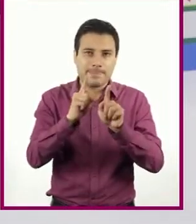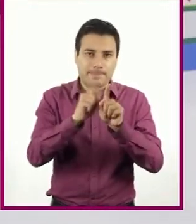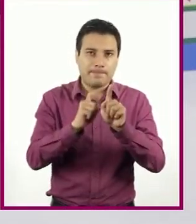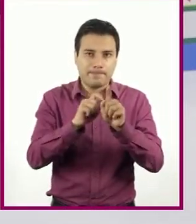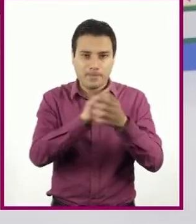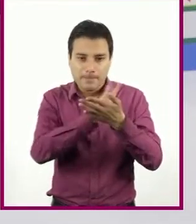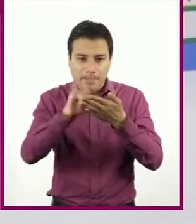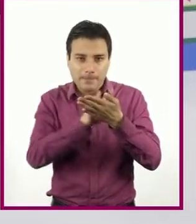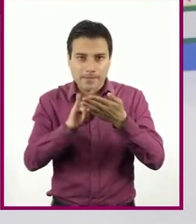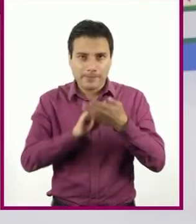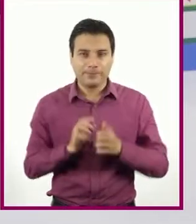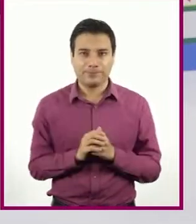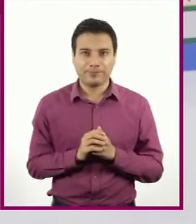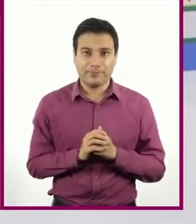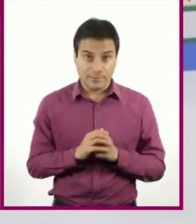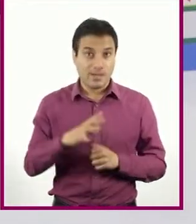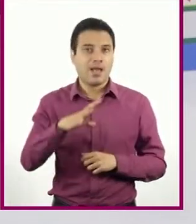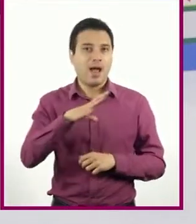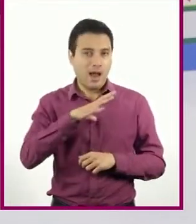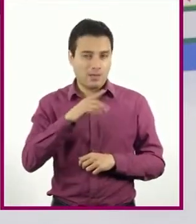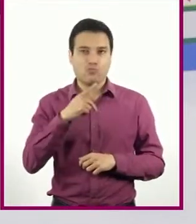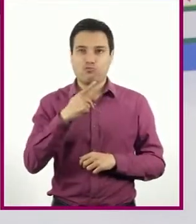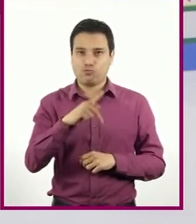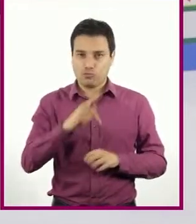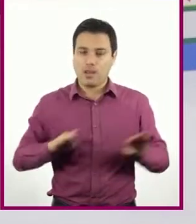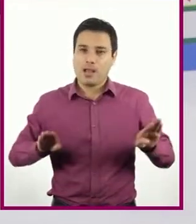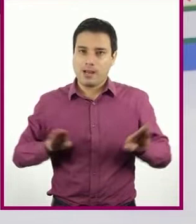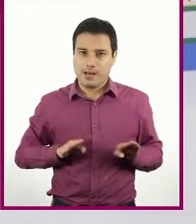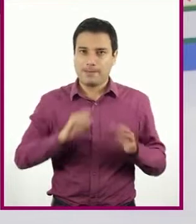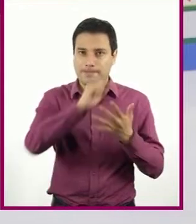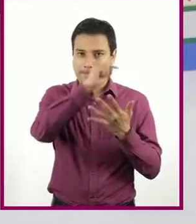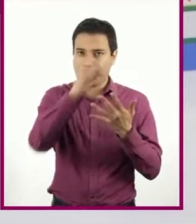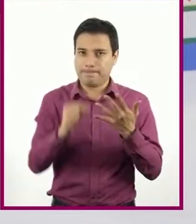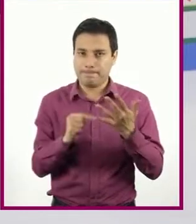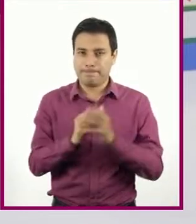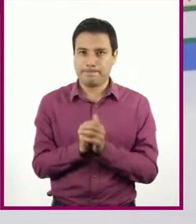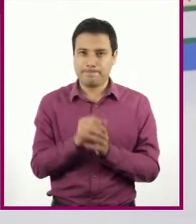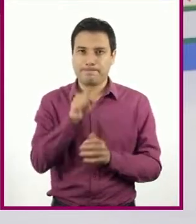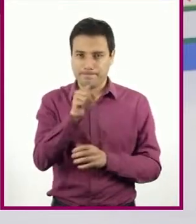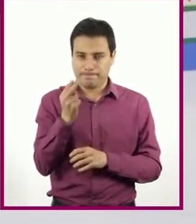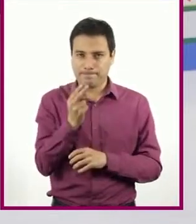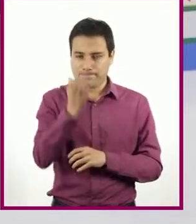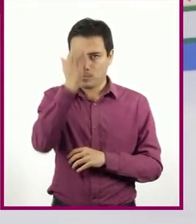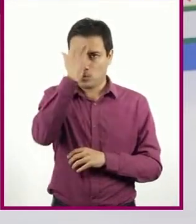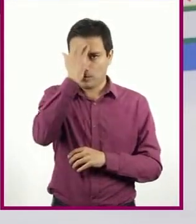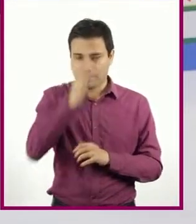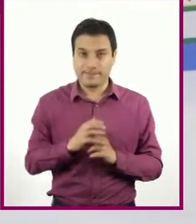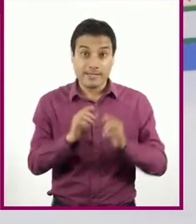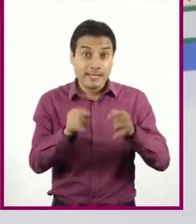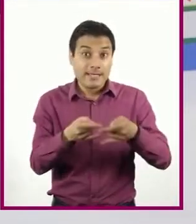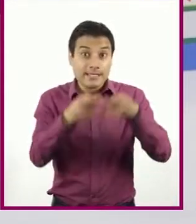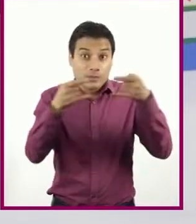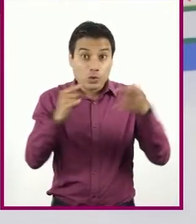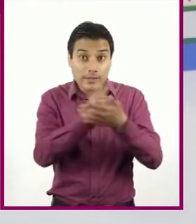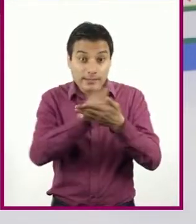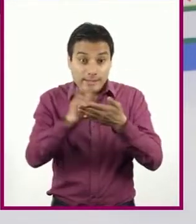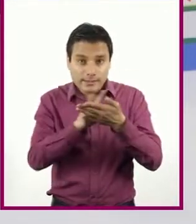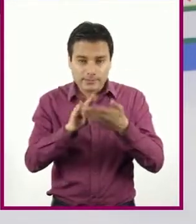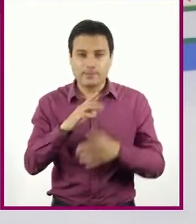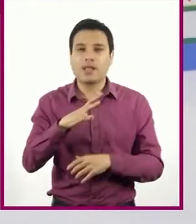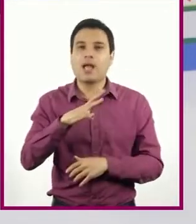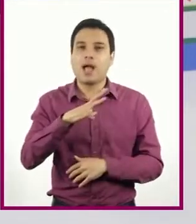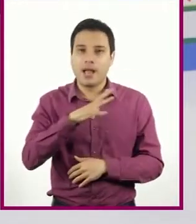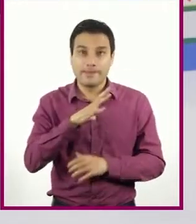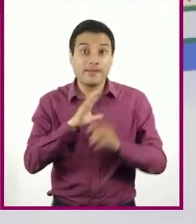se deben considerar al momento de realizar alguna. Las historietas logran sintetizar algunos momentos de la historia